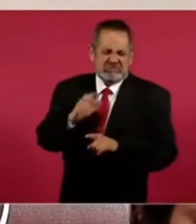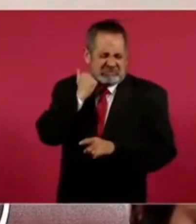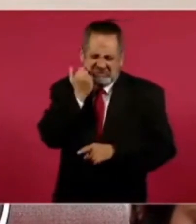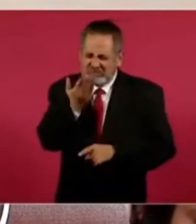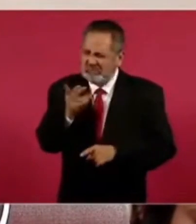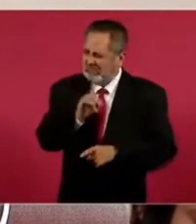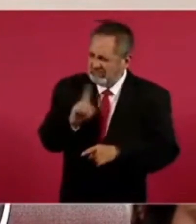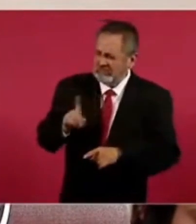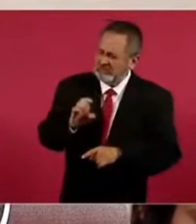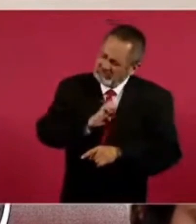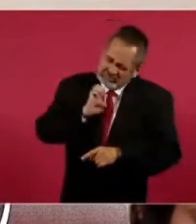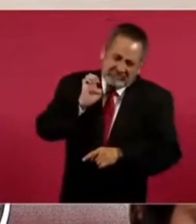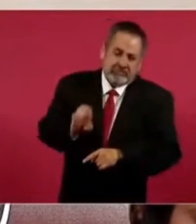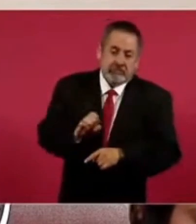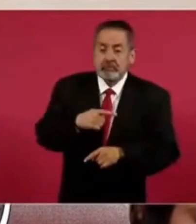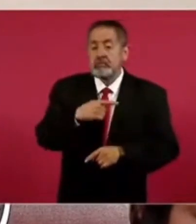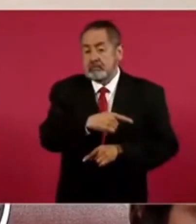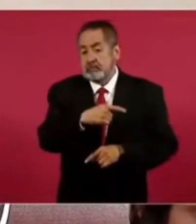odian,